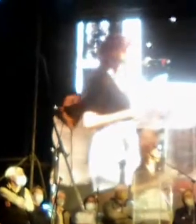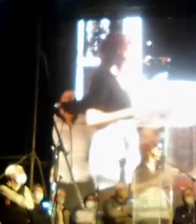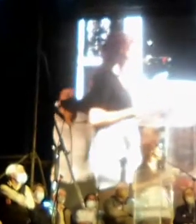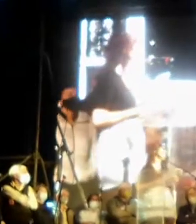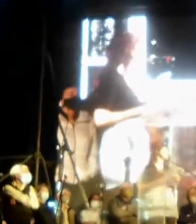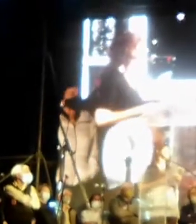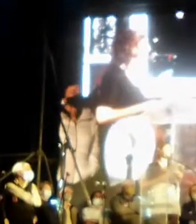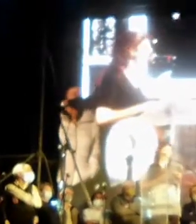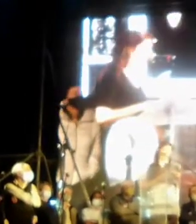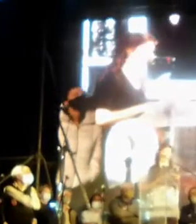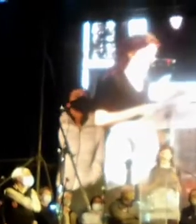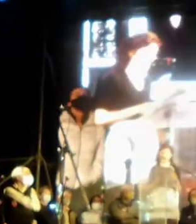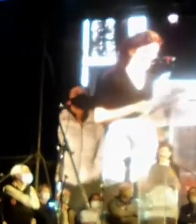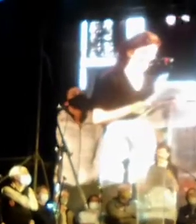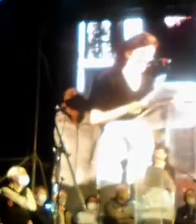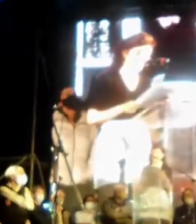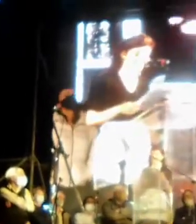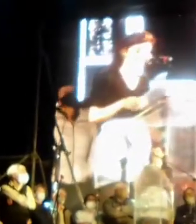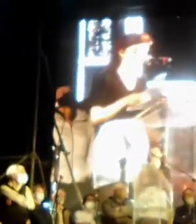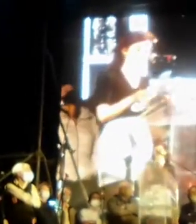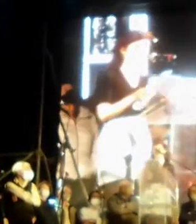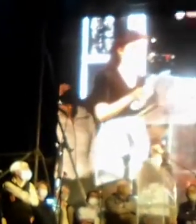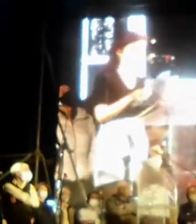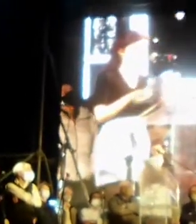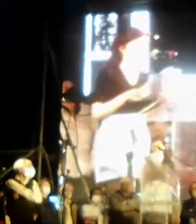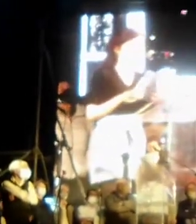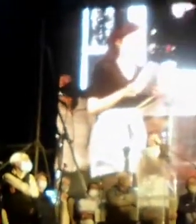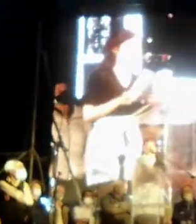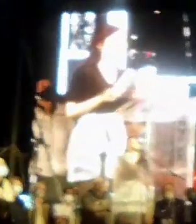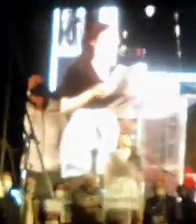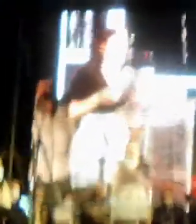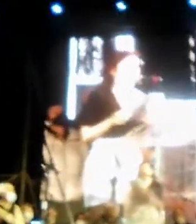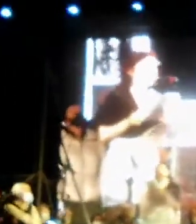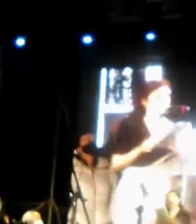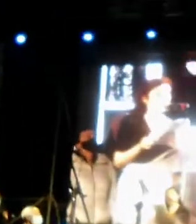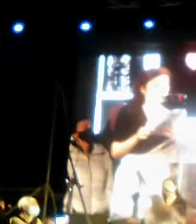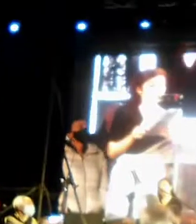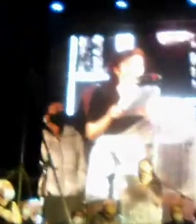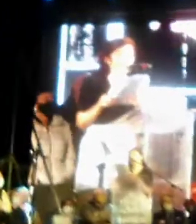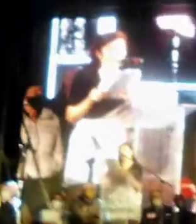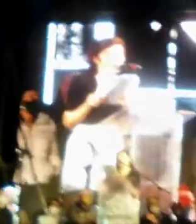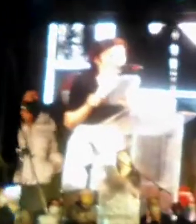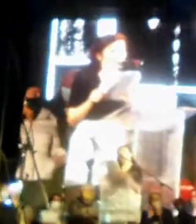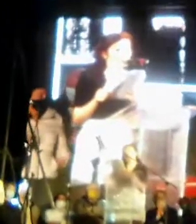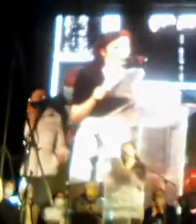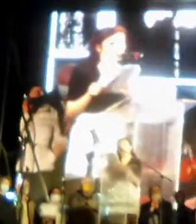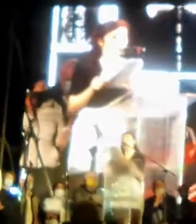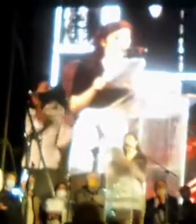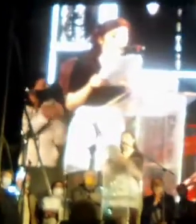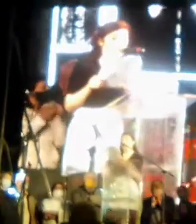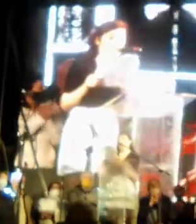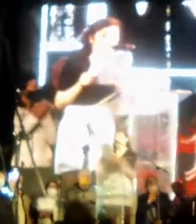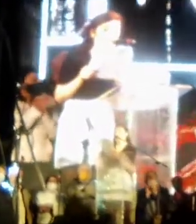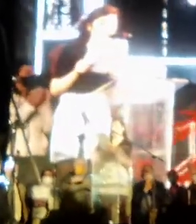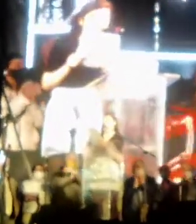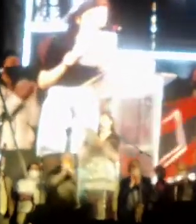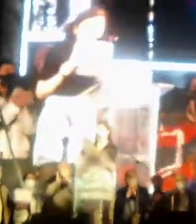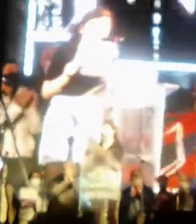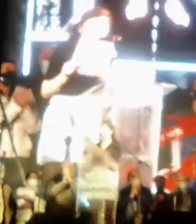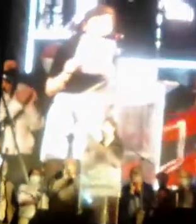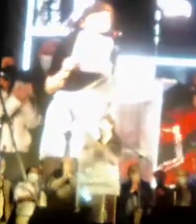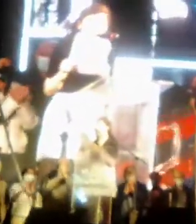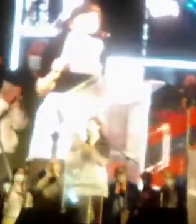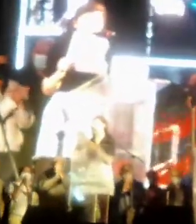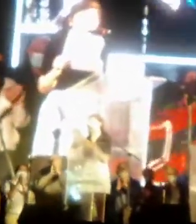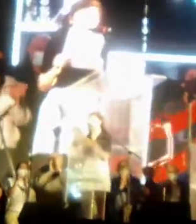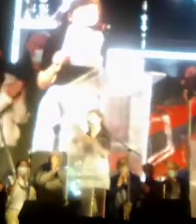¿qué será? ¿Qué será que pasará? Hoy la gente está distinta, yo no sé por qué será. Pero resulta que nosotras y nosotros sí sabíamos por